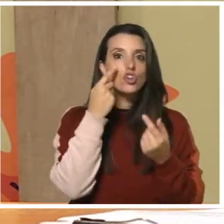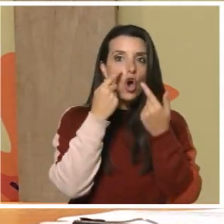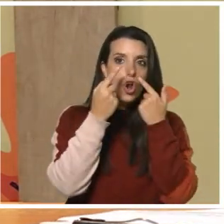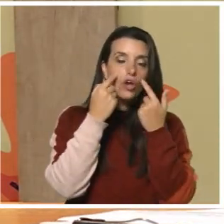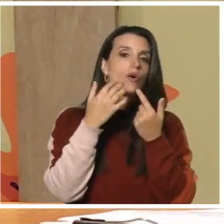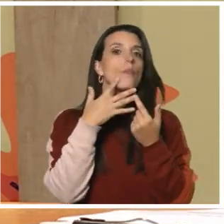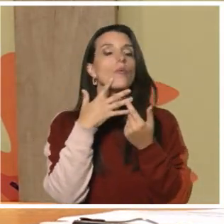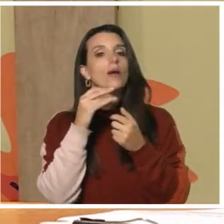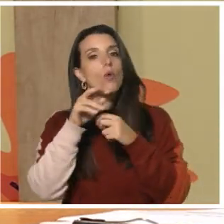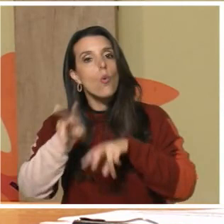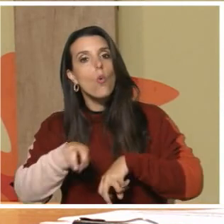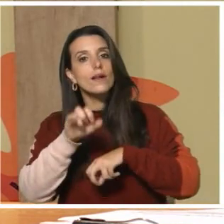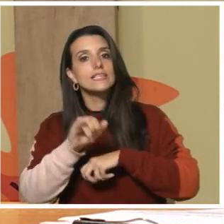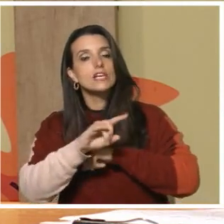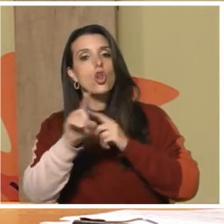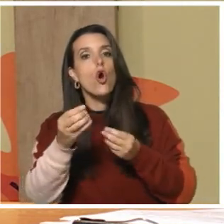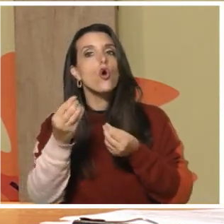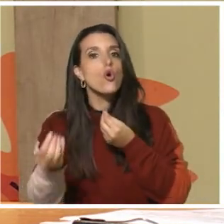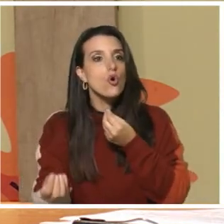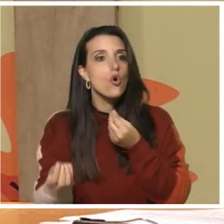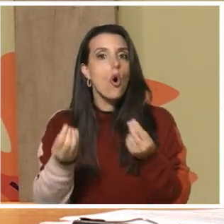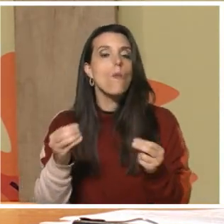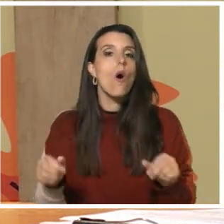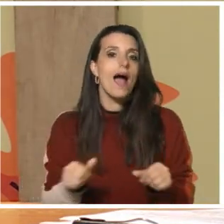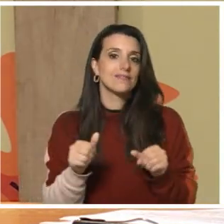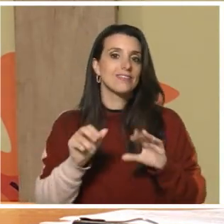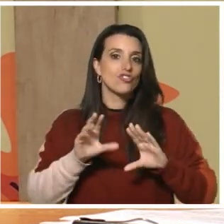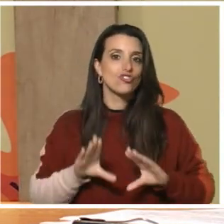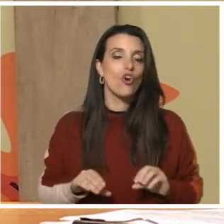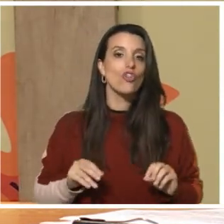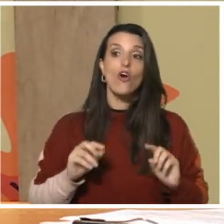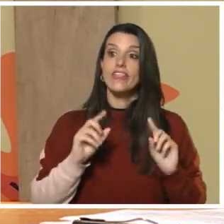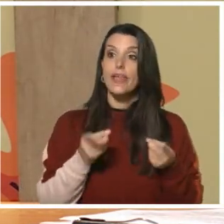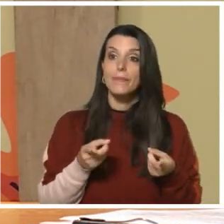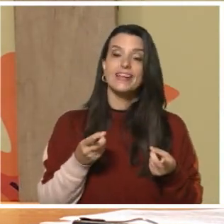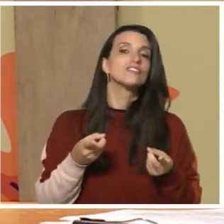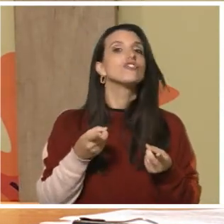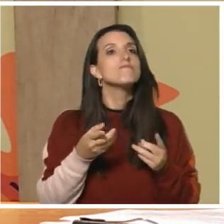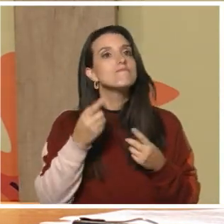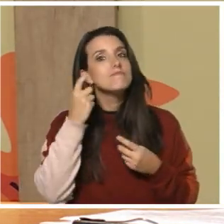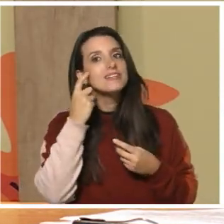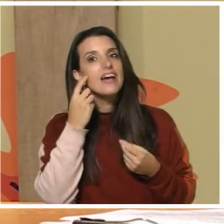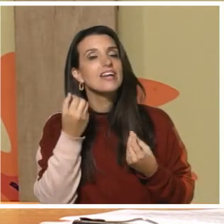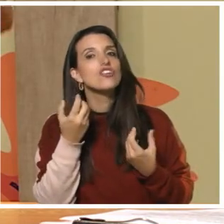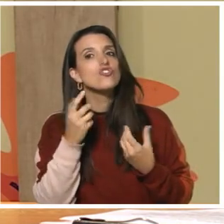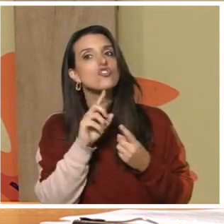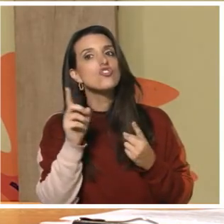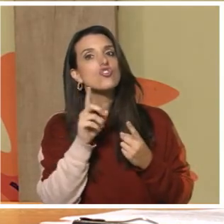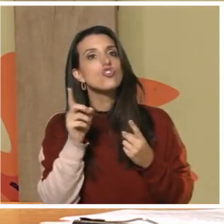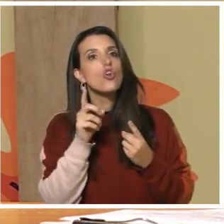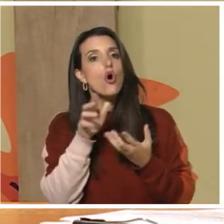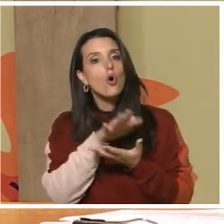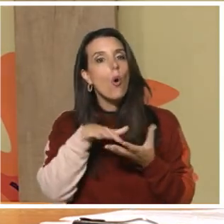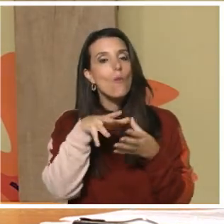tienen la huerta, si no la tienen, cómo es el consumo, cómo lo realizan. Tenemos esa expectativa de no crear una comunidad cerrada, sino